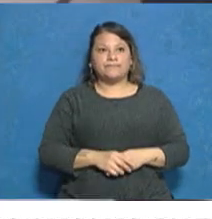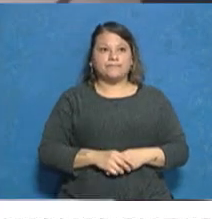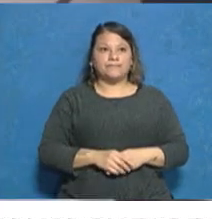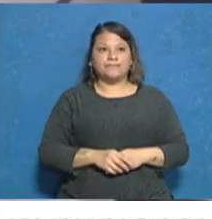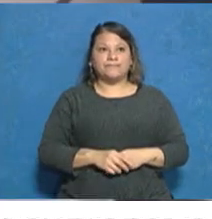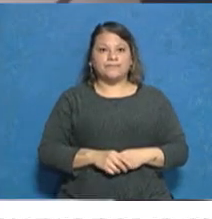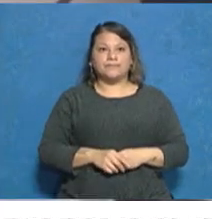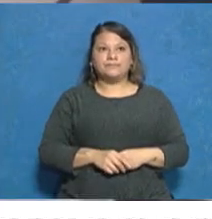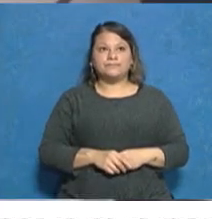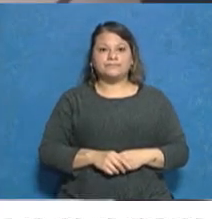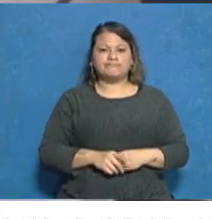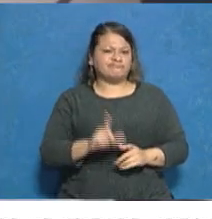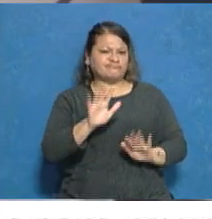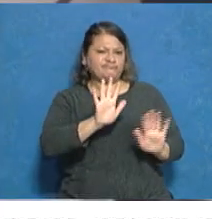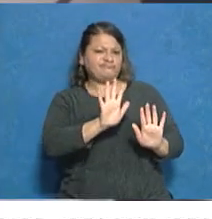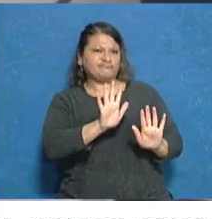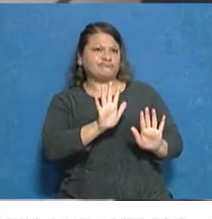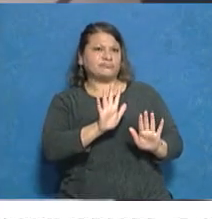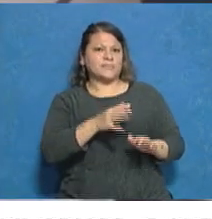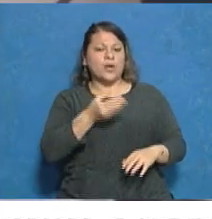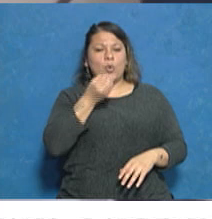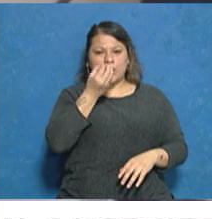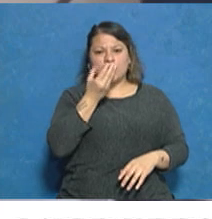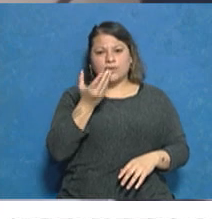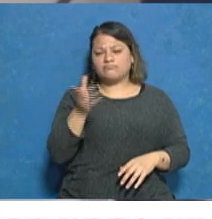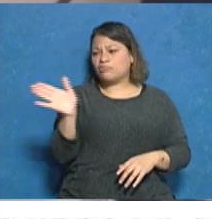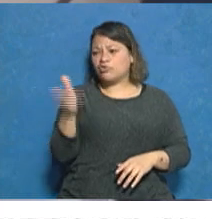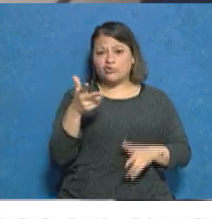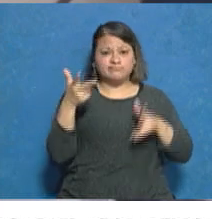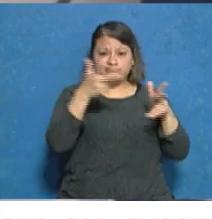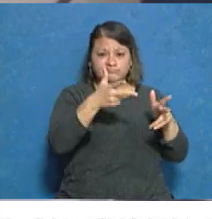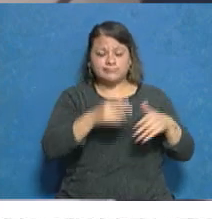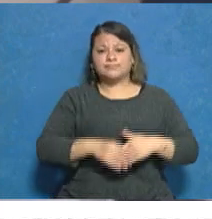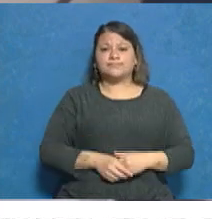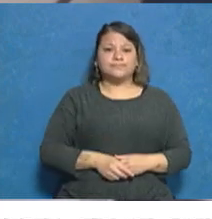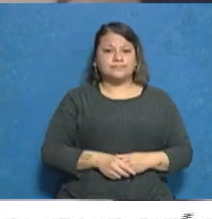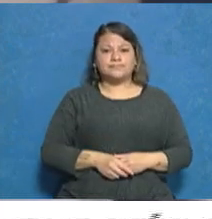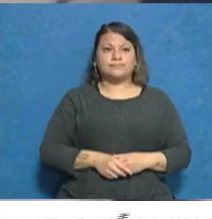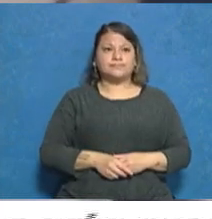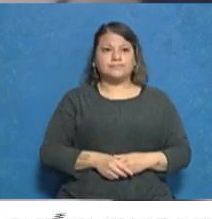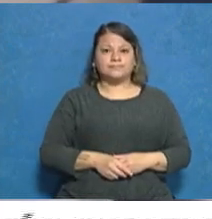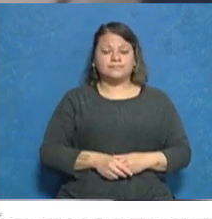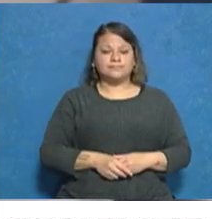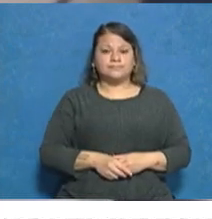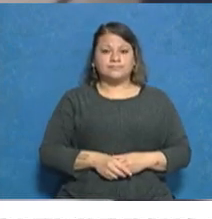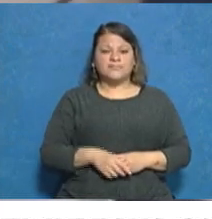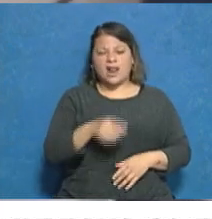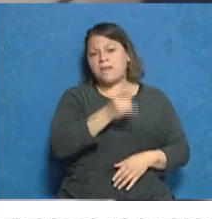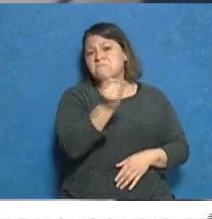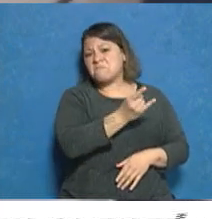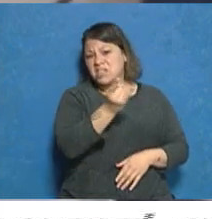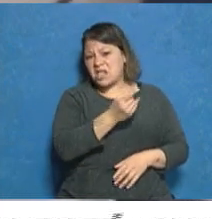No es así, su señoría. Tengo un testigo objetivo, como han dicho todas las partes, es un objetivo y no tienen por qué mentir,